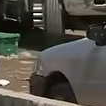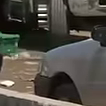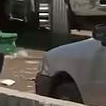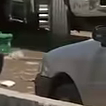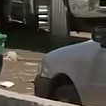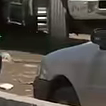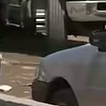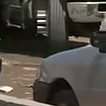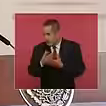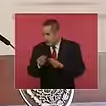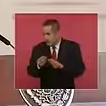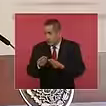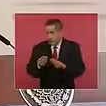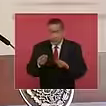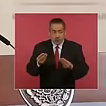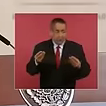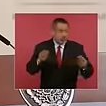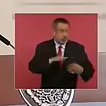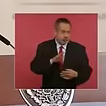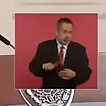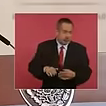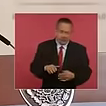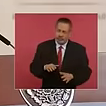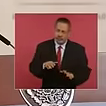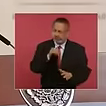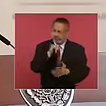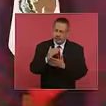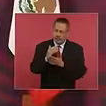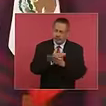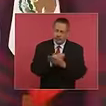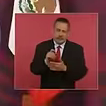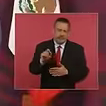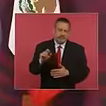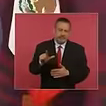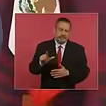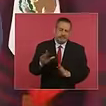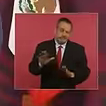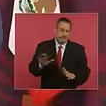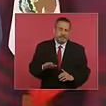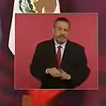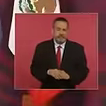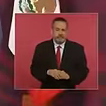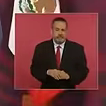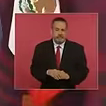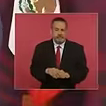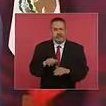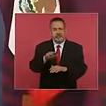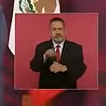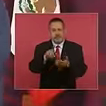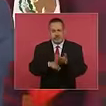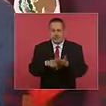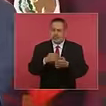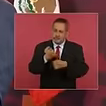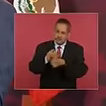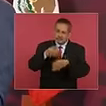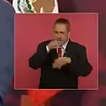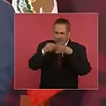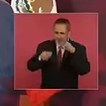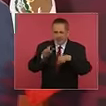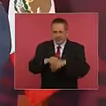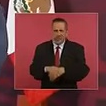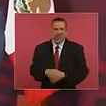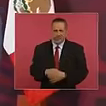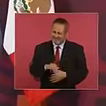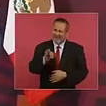población y está respondiendo muy tarde ante la magnitud de la tragedia el presidente ha tratado de justificar que no avisó a tiempo a la